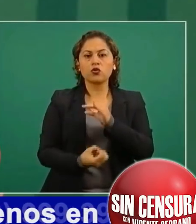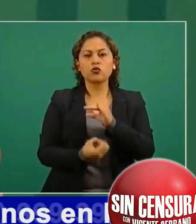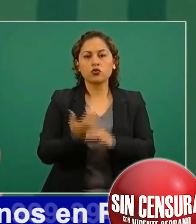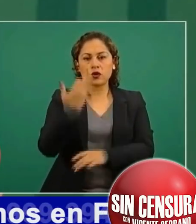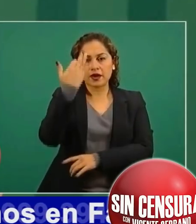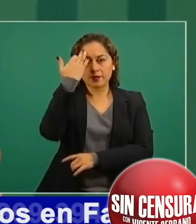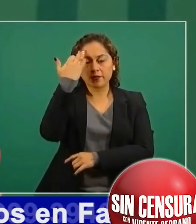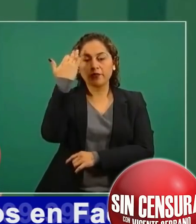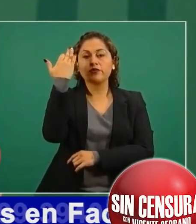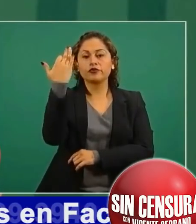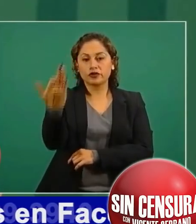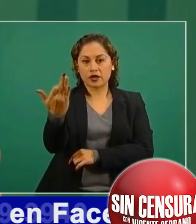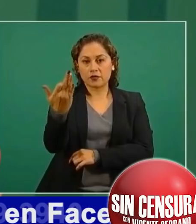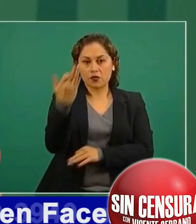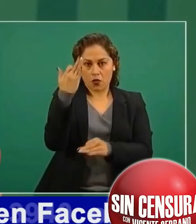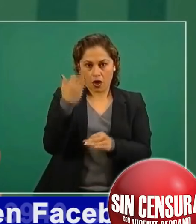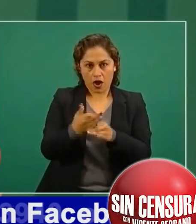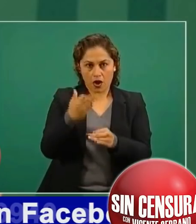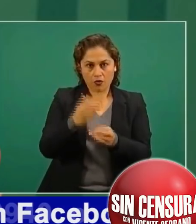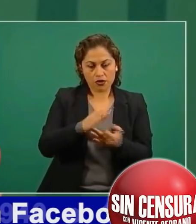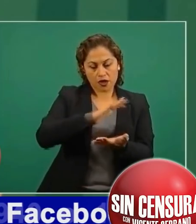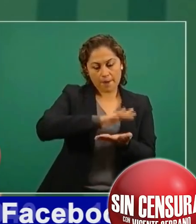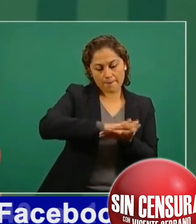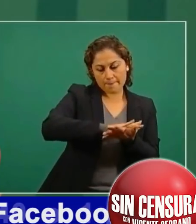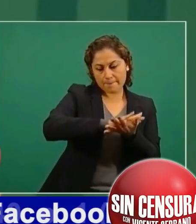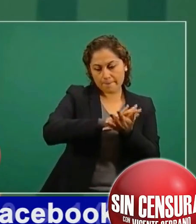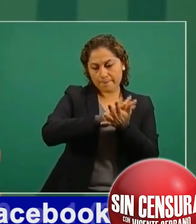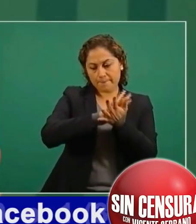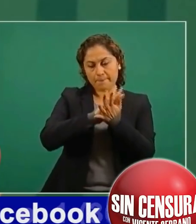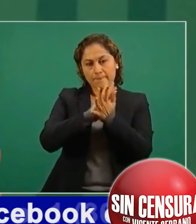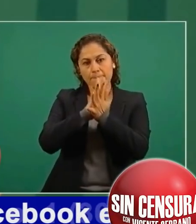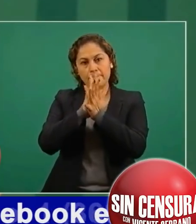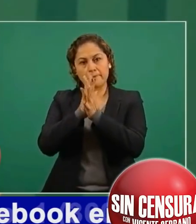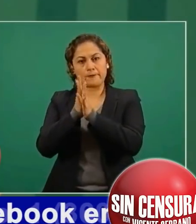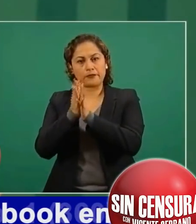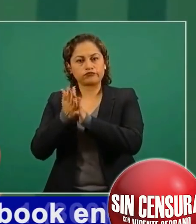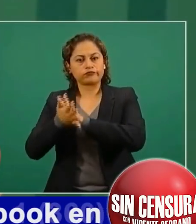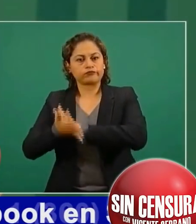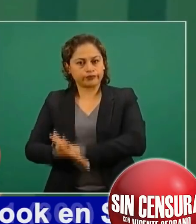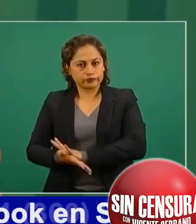estamos en un proceso de transformación y lo que vamos a hacer